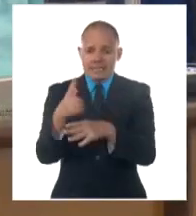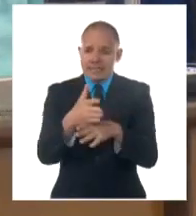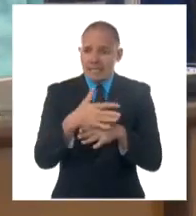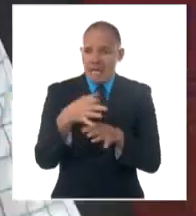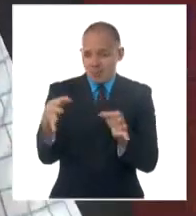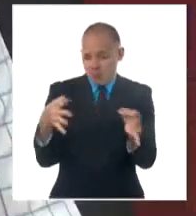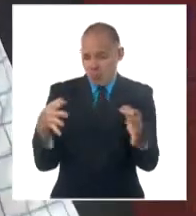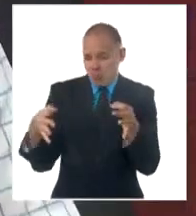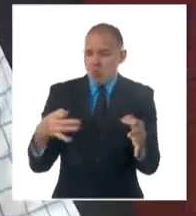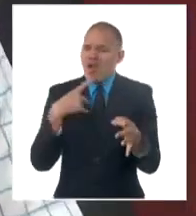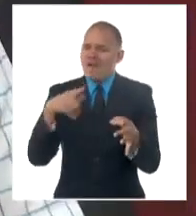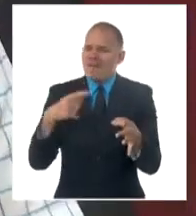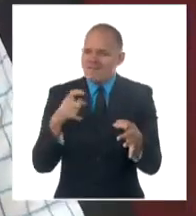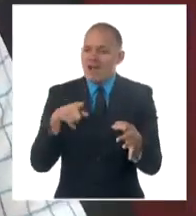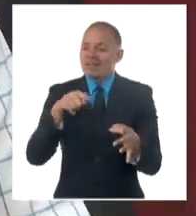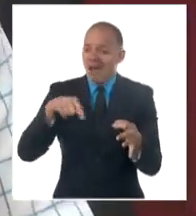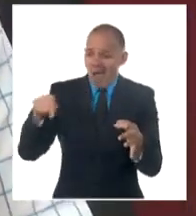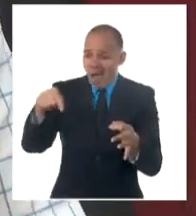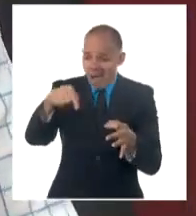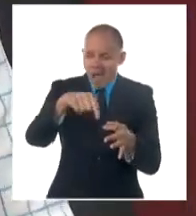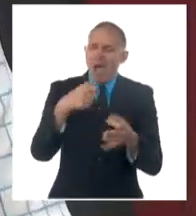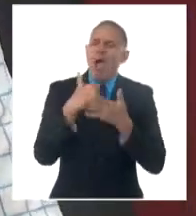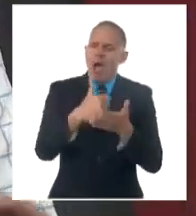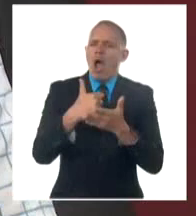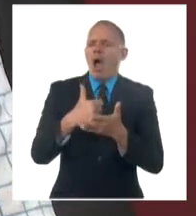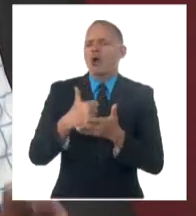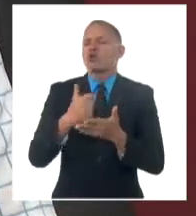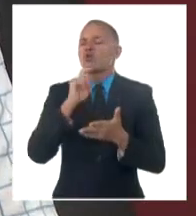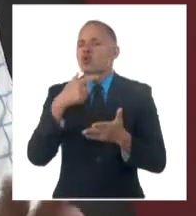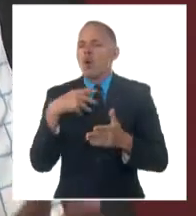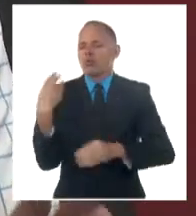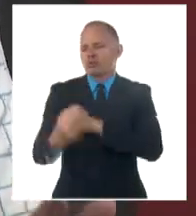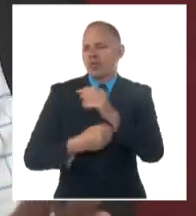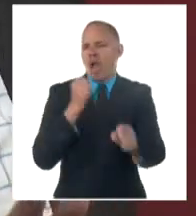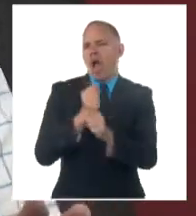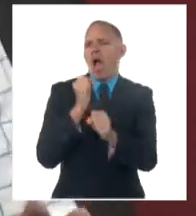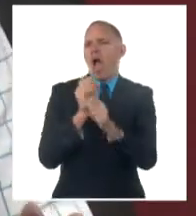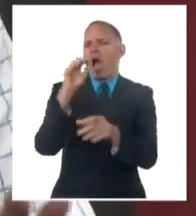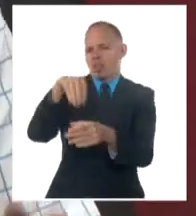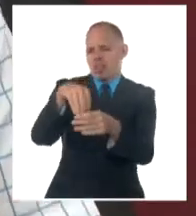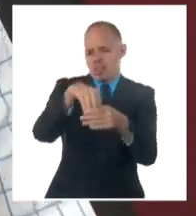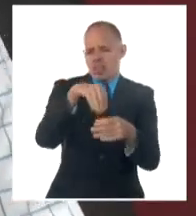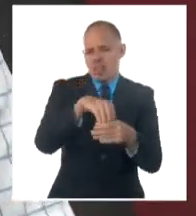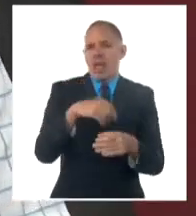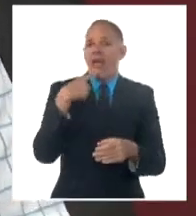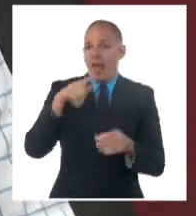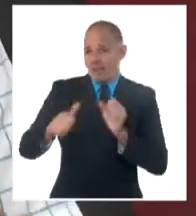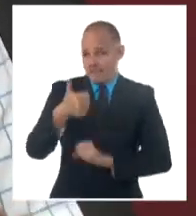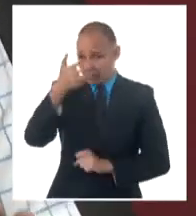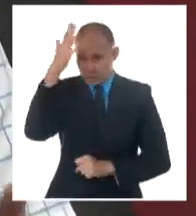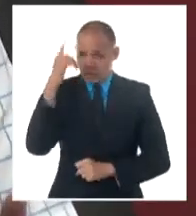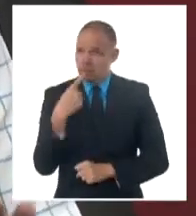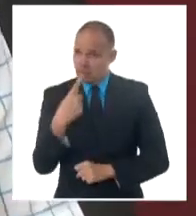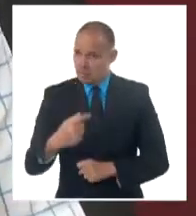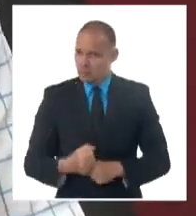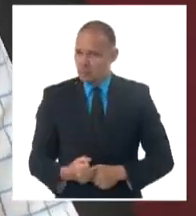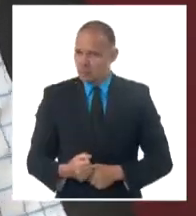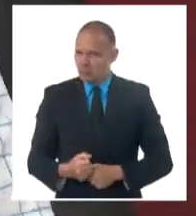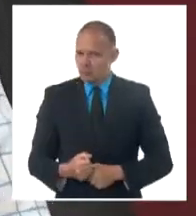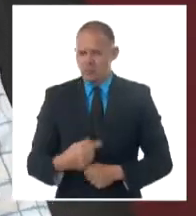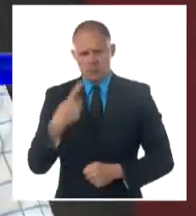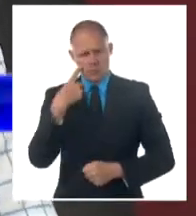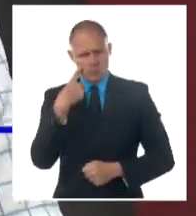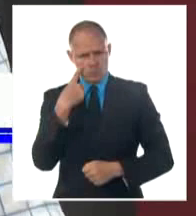en espacios participativos y de transformación, y ese fue también uno de los llamados del presidente cubano. Aquí se han señalado con